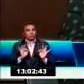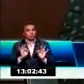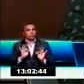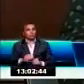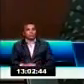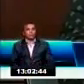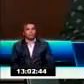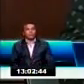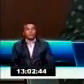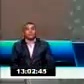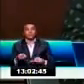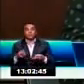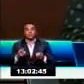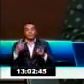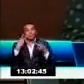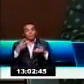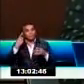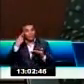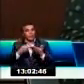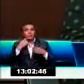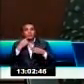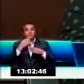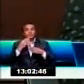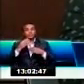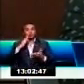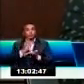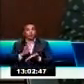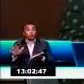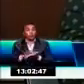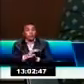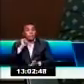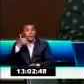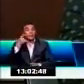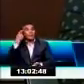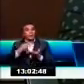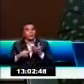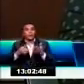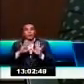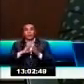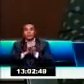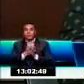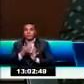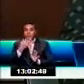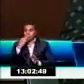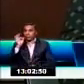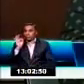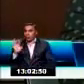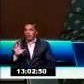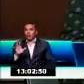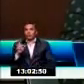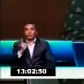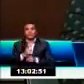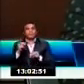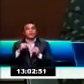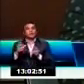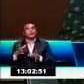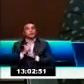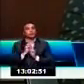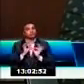precisamente en la campaña de prevención. Se suspenden las clases desde mañana y a partir del día lunes están habilitadas la